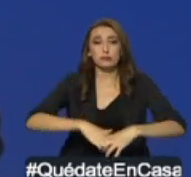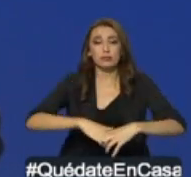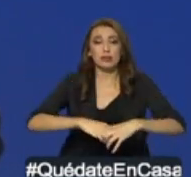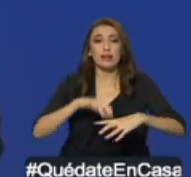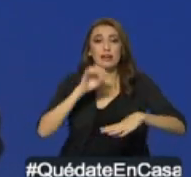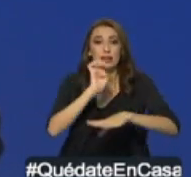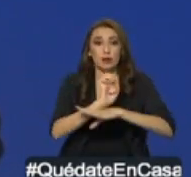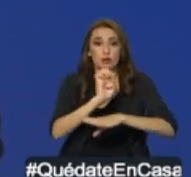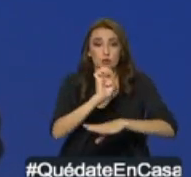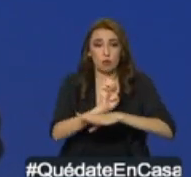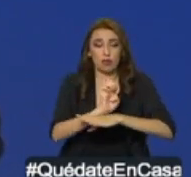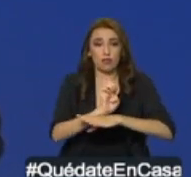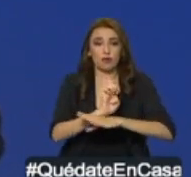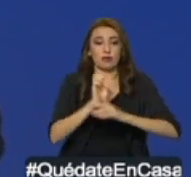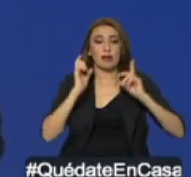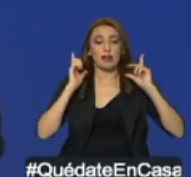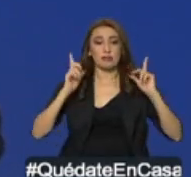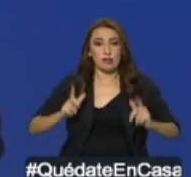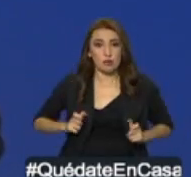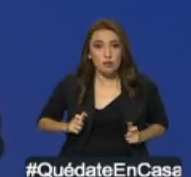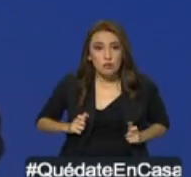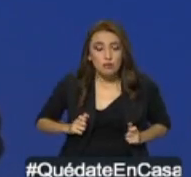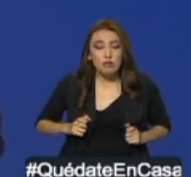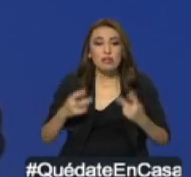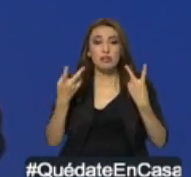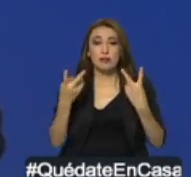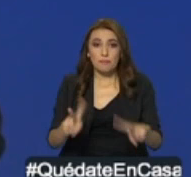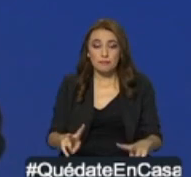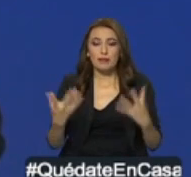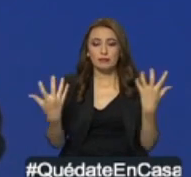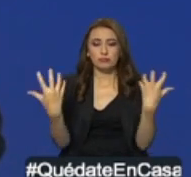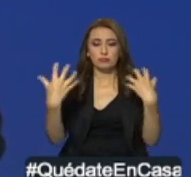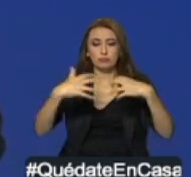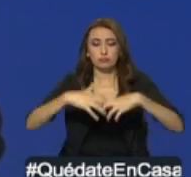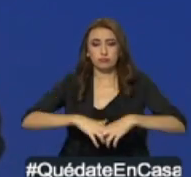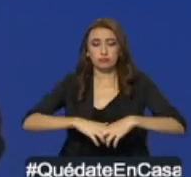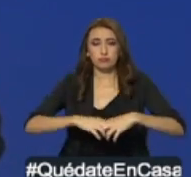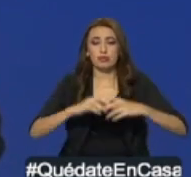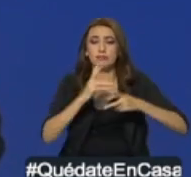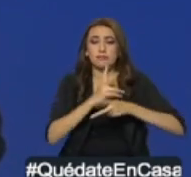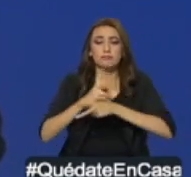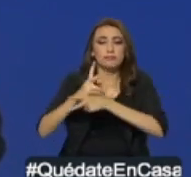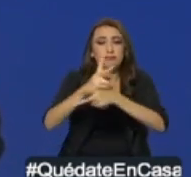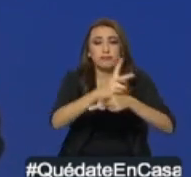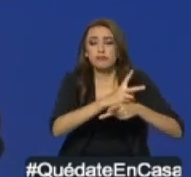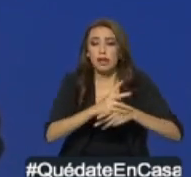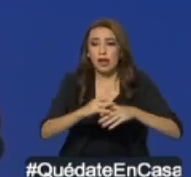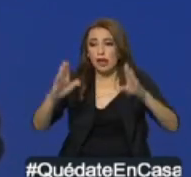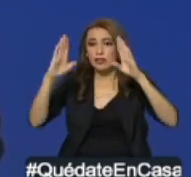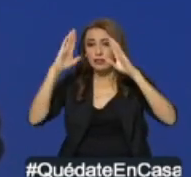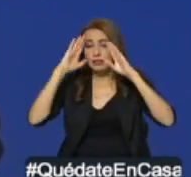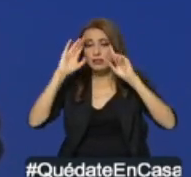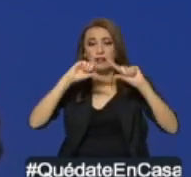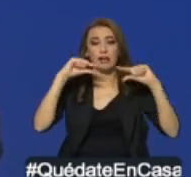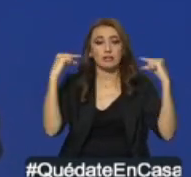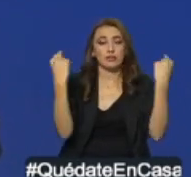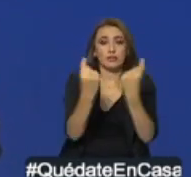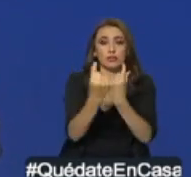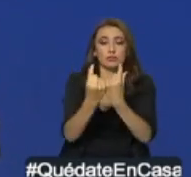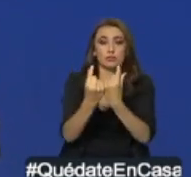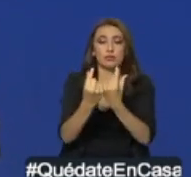solo afecta a la salud pública sino que ha puesto en cuidado crítico a todos los sectores del ecuador